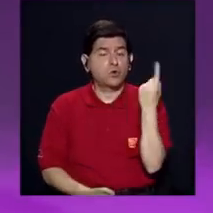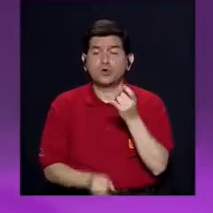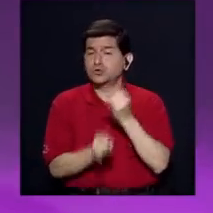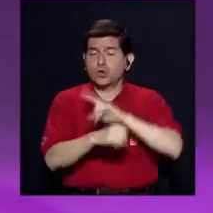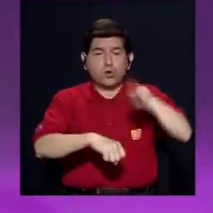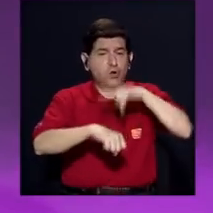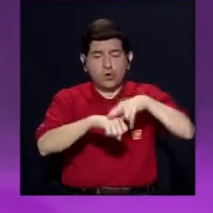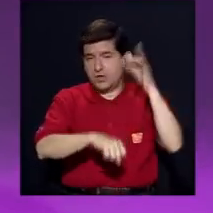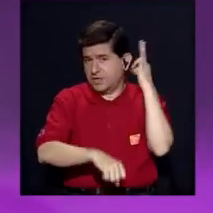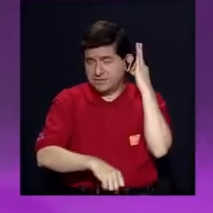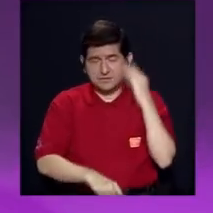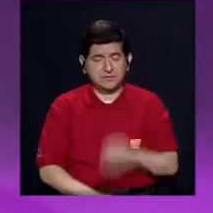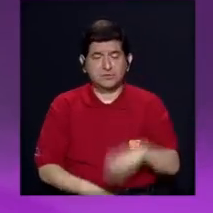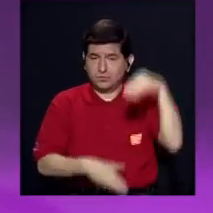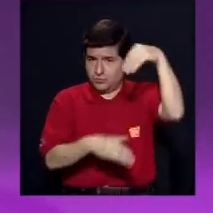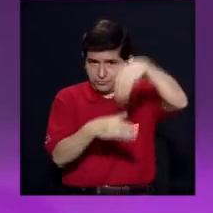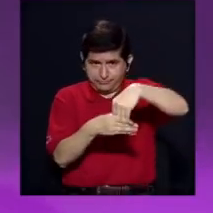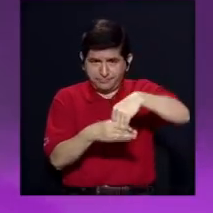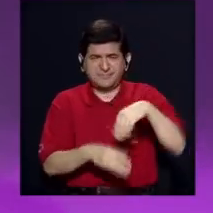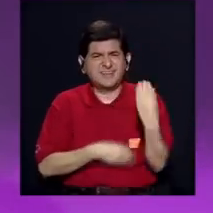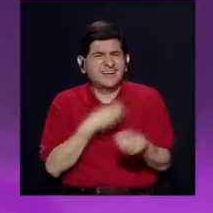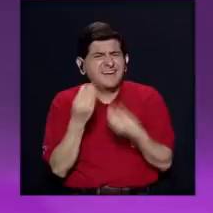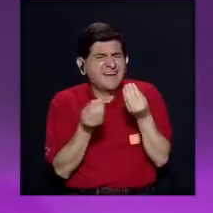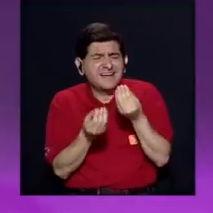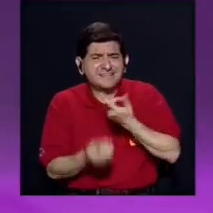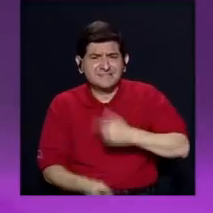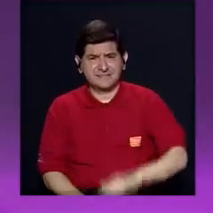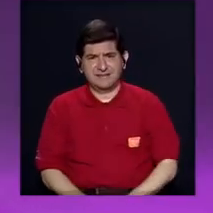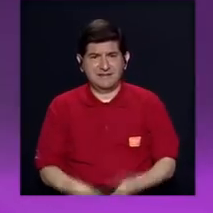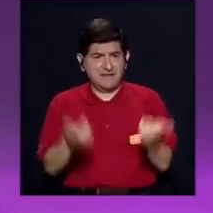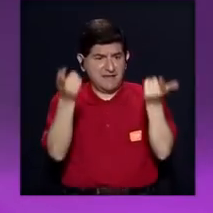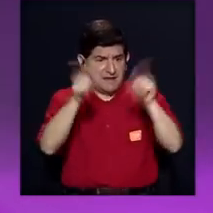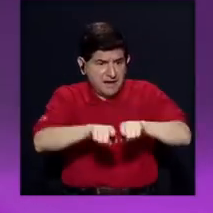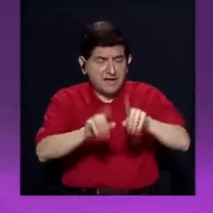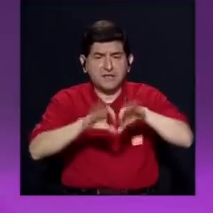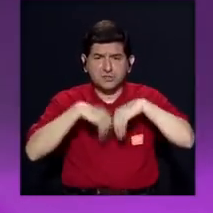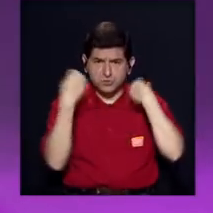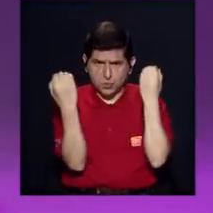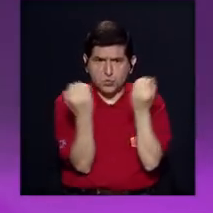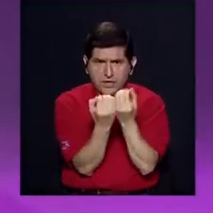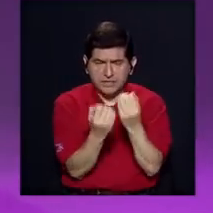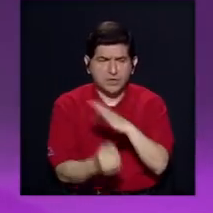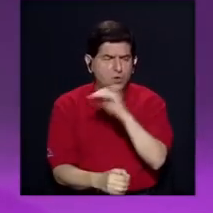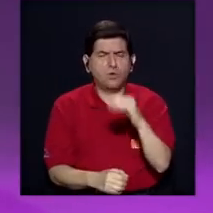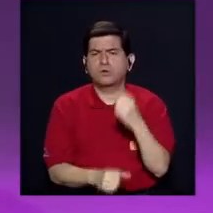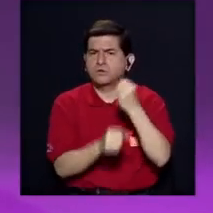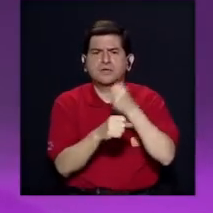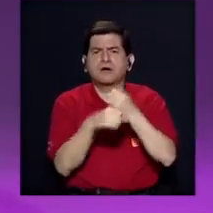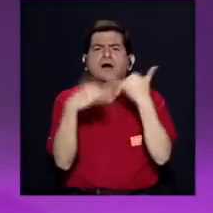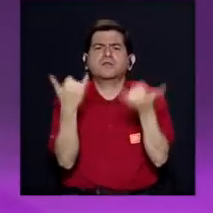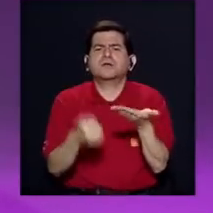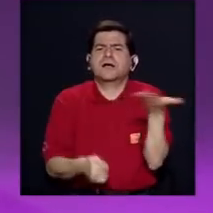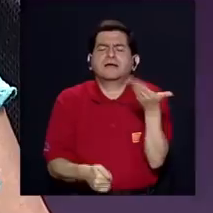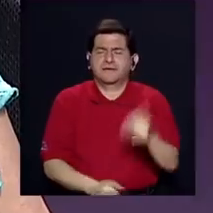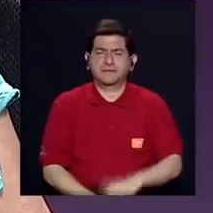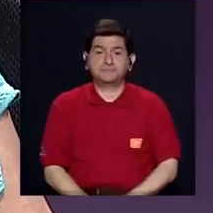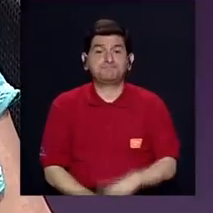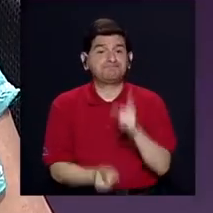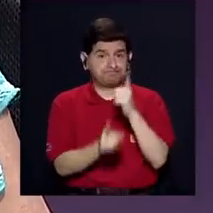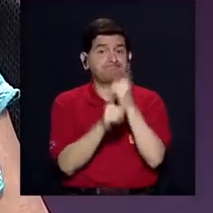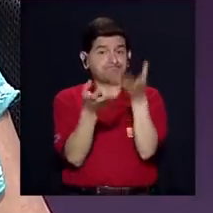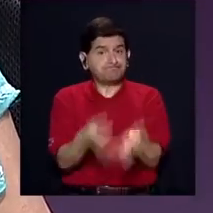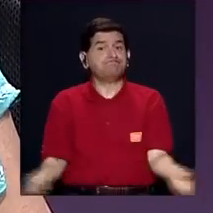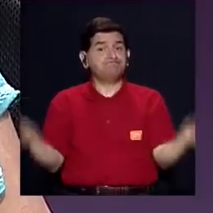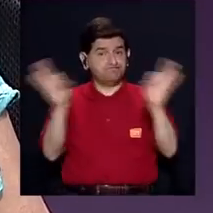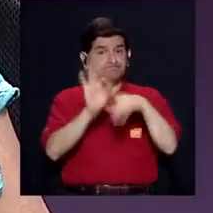inamu decía doña patricia que podemos hacer desde las organizaciones lo que están haciendo ustedes yo creo que efectivamente es muy